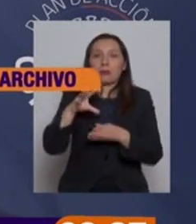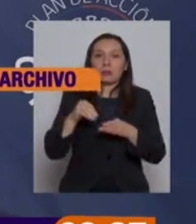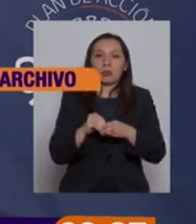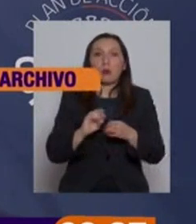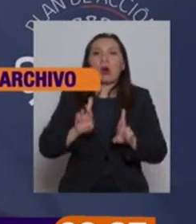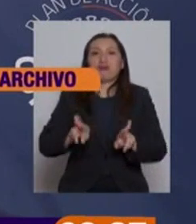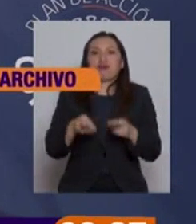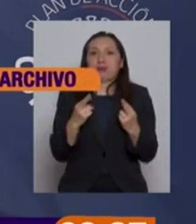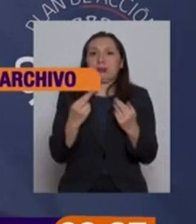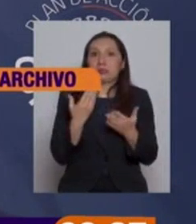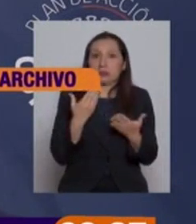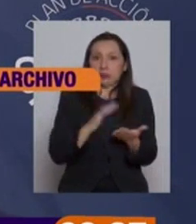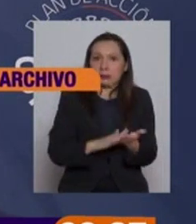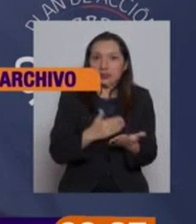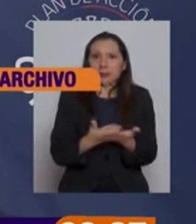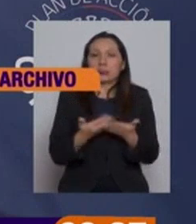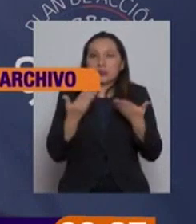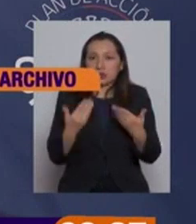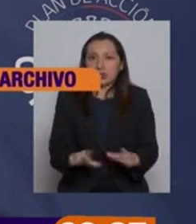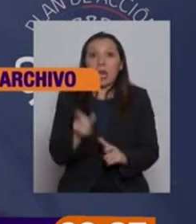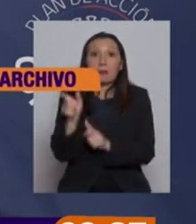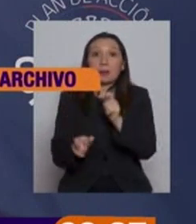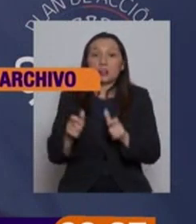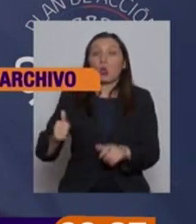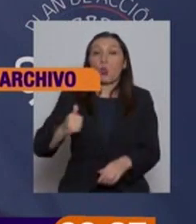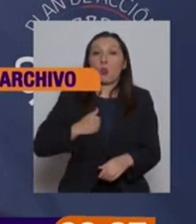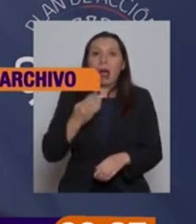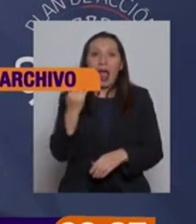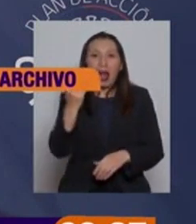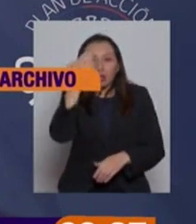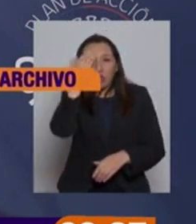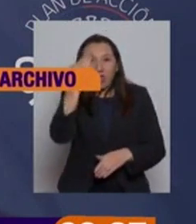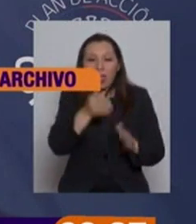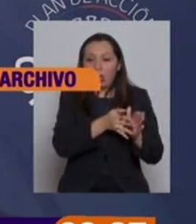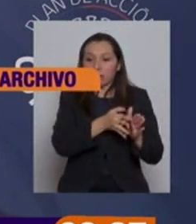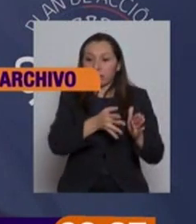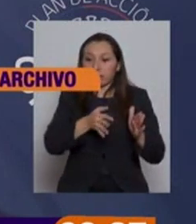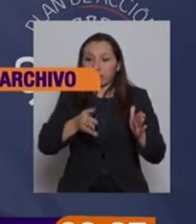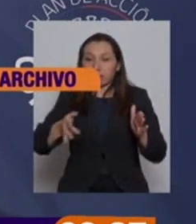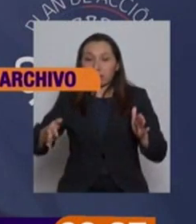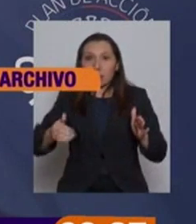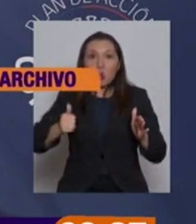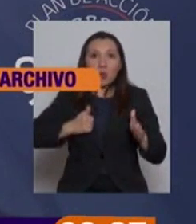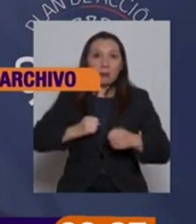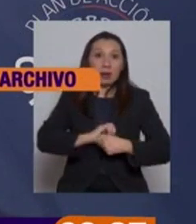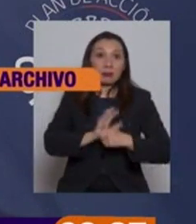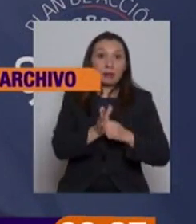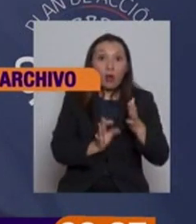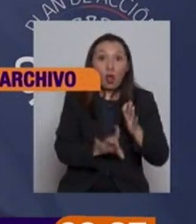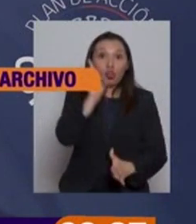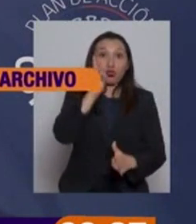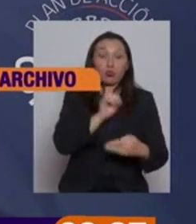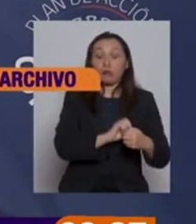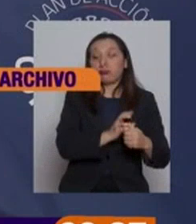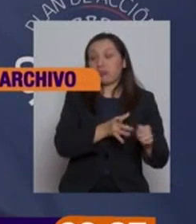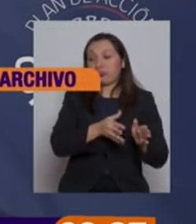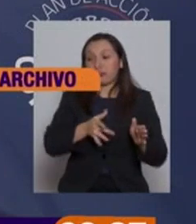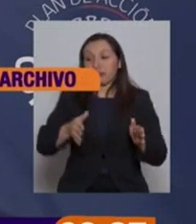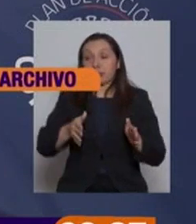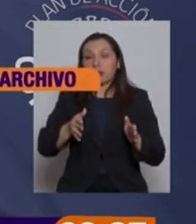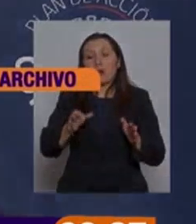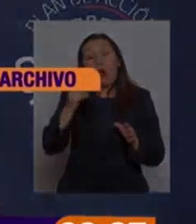como recuperados. Estas son las personas que han cumplido 14 días desde el diagnóstico o que desgraciadamente